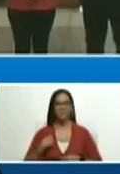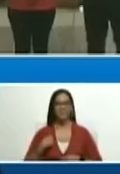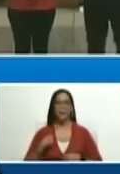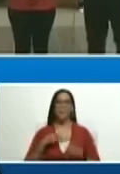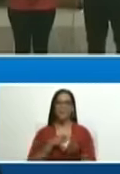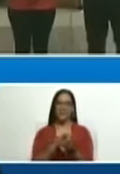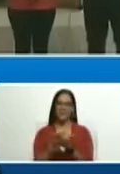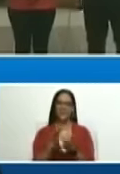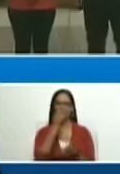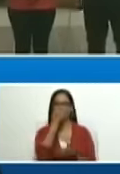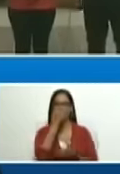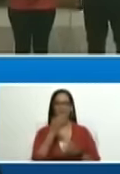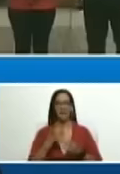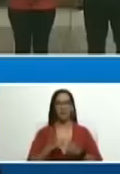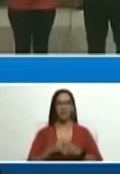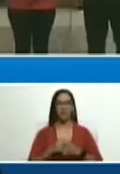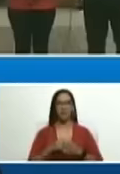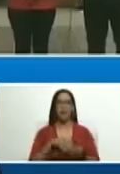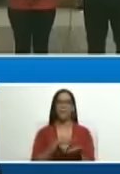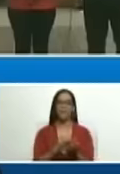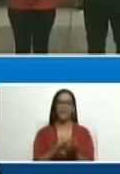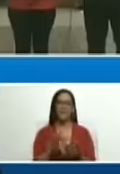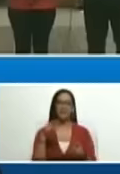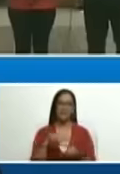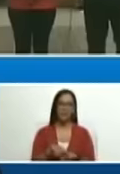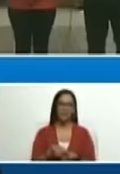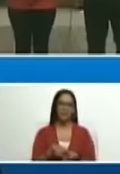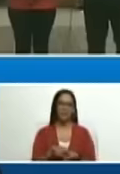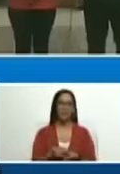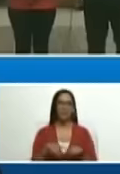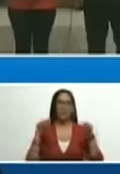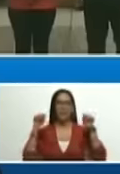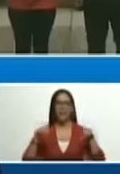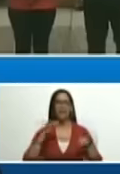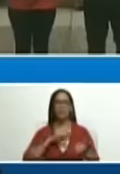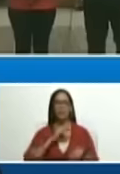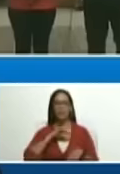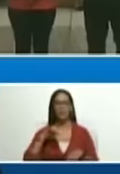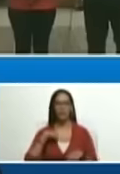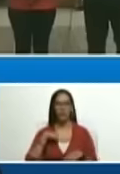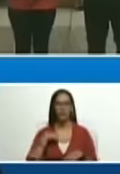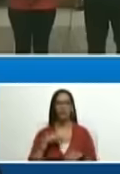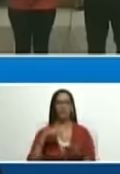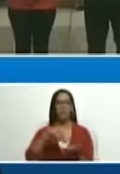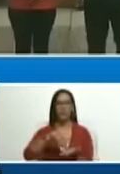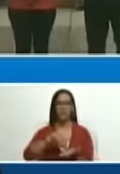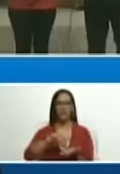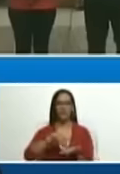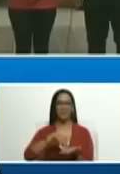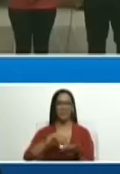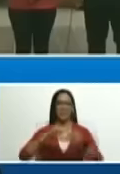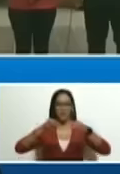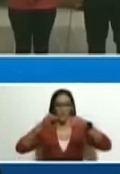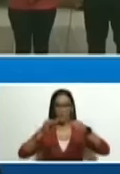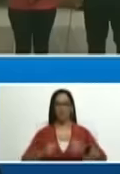Pasará este payaso, pasará esta agresión y aquí estaremos nosotros de pie,